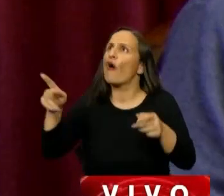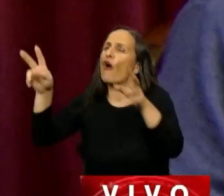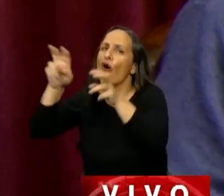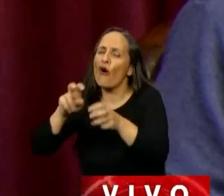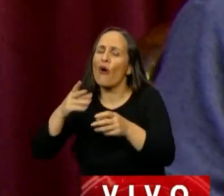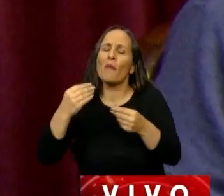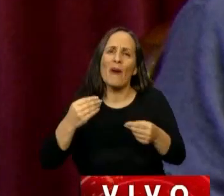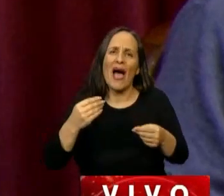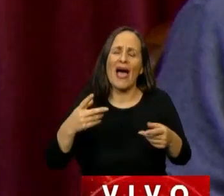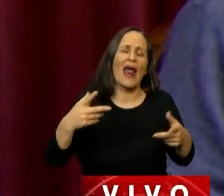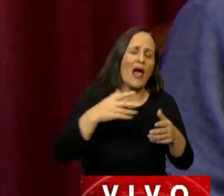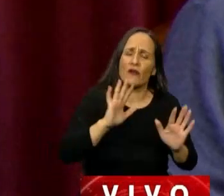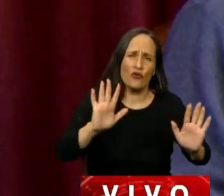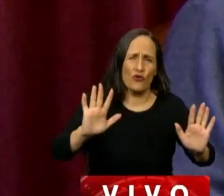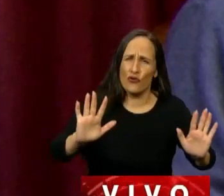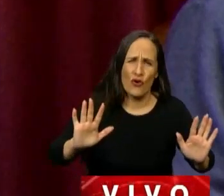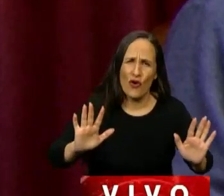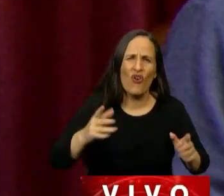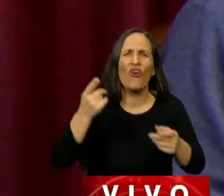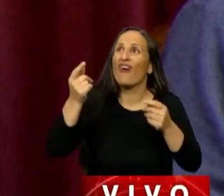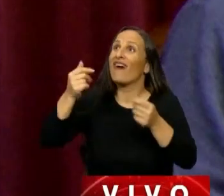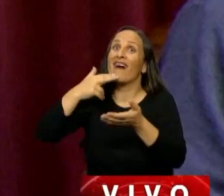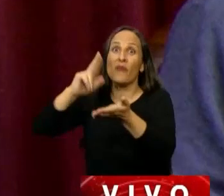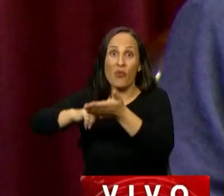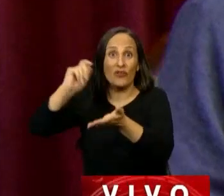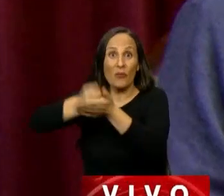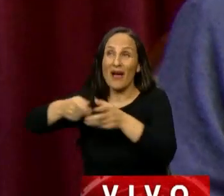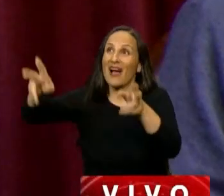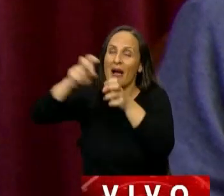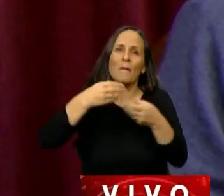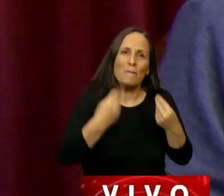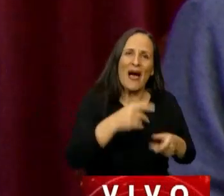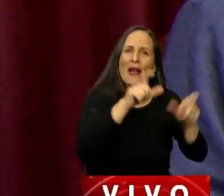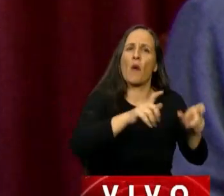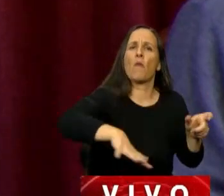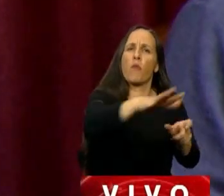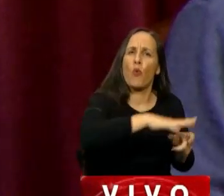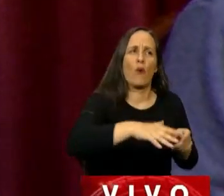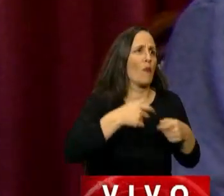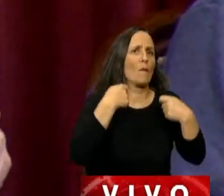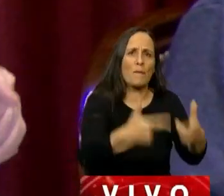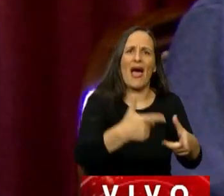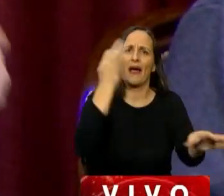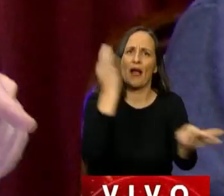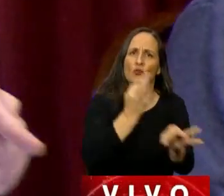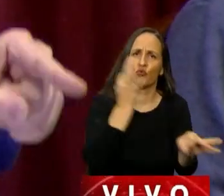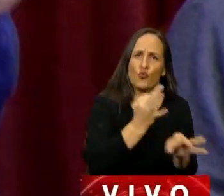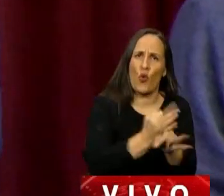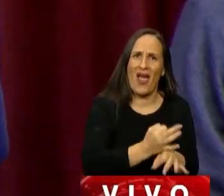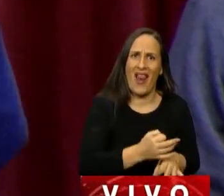las metas de ajuste fiscal. Queremos que esos recursos vayan a las necesidades sociales, que vayan a las escuelas, que hoy